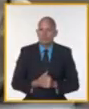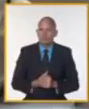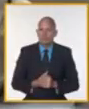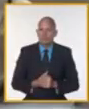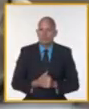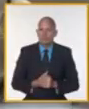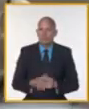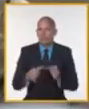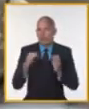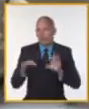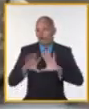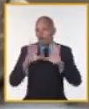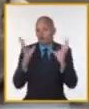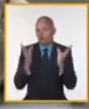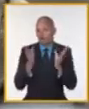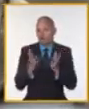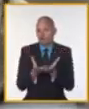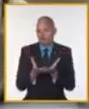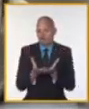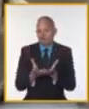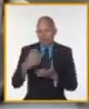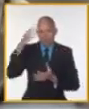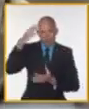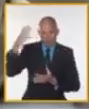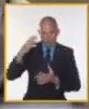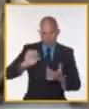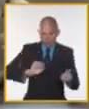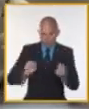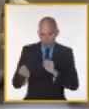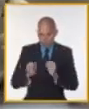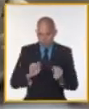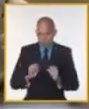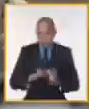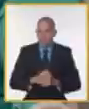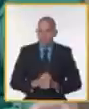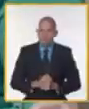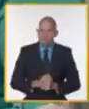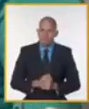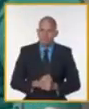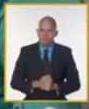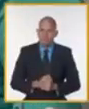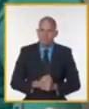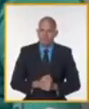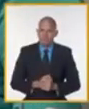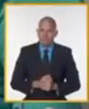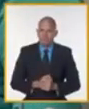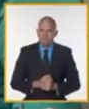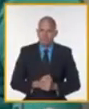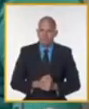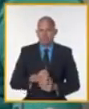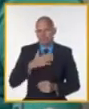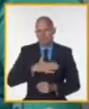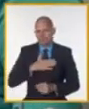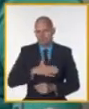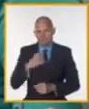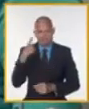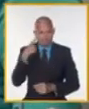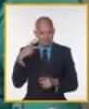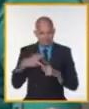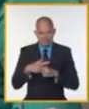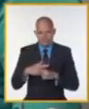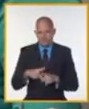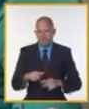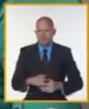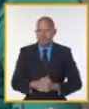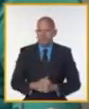el Gobierno, desde la Dirección de Atención a los Órganos Locales, donde se han visitado 162